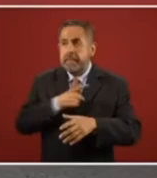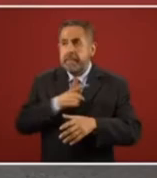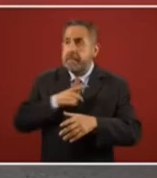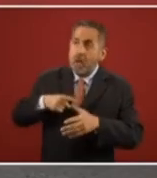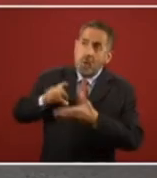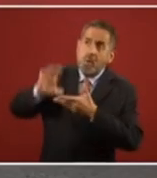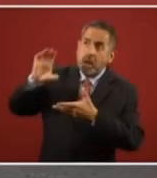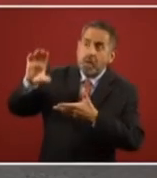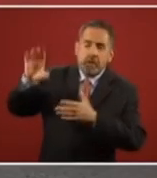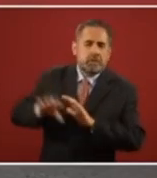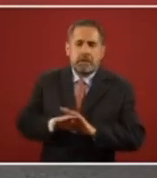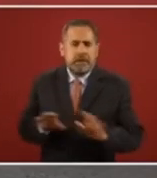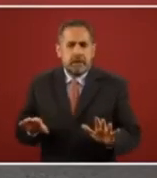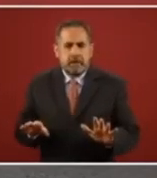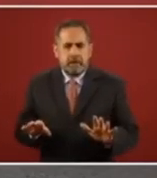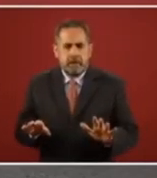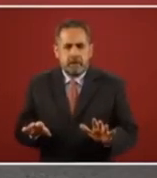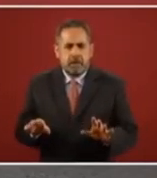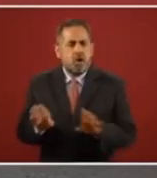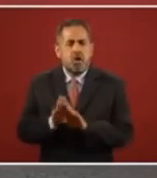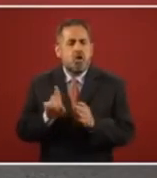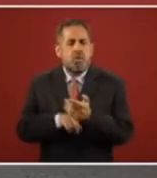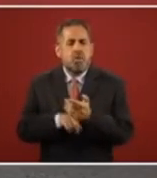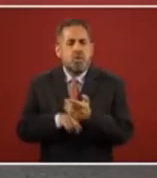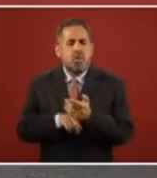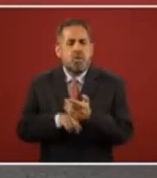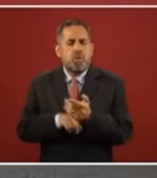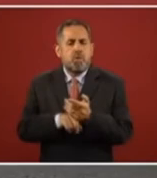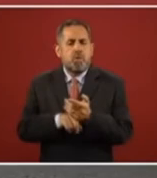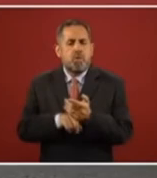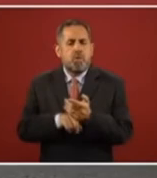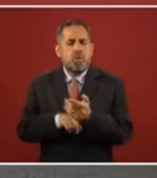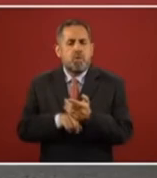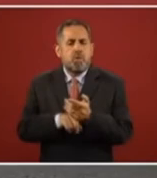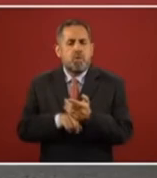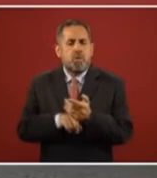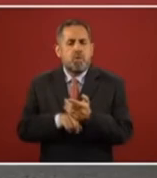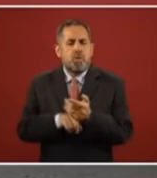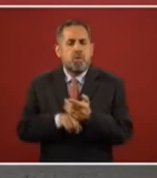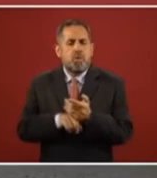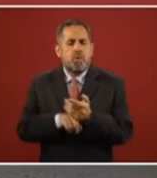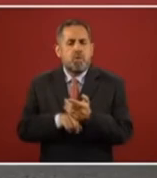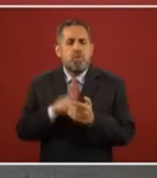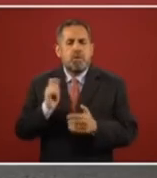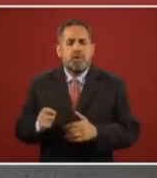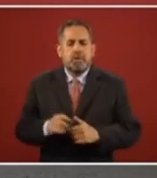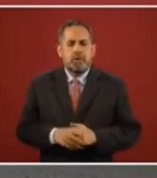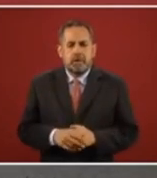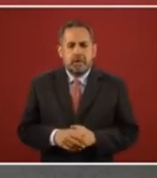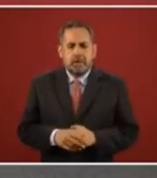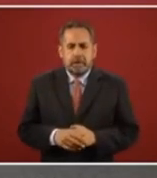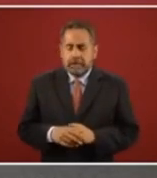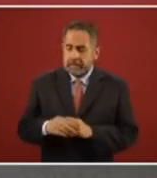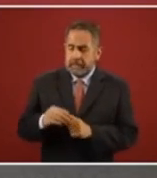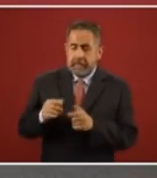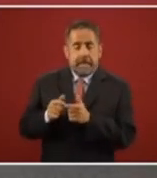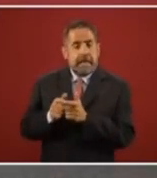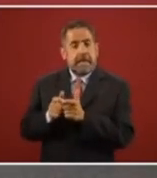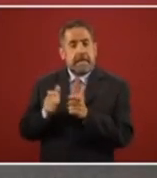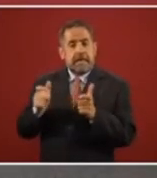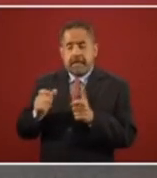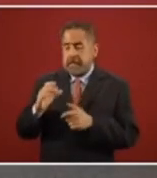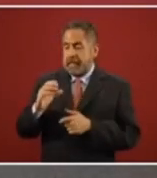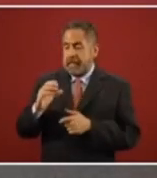death la fórmula es que la fórmula está crecer sin